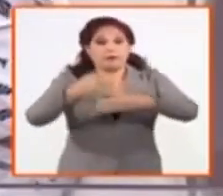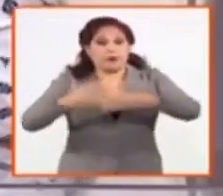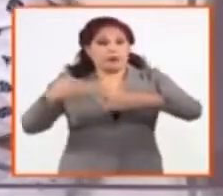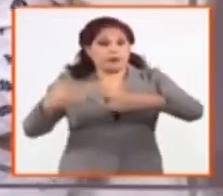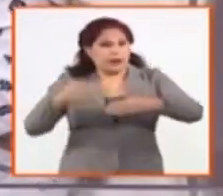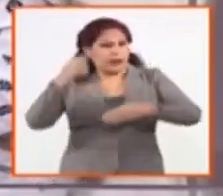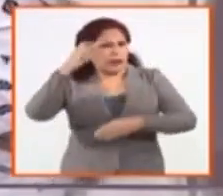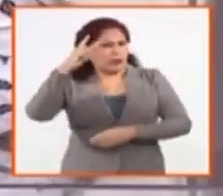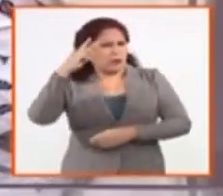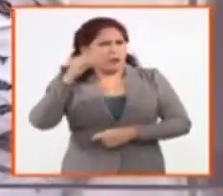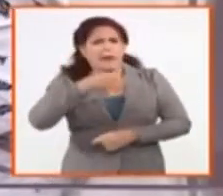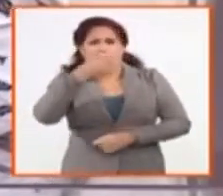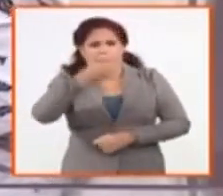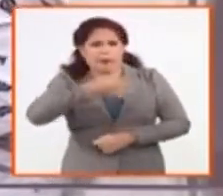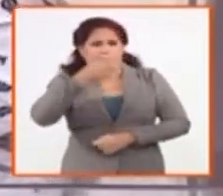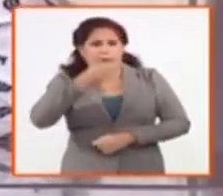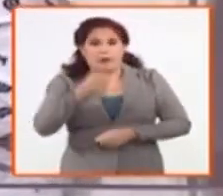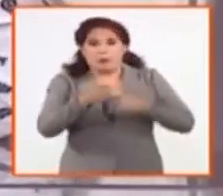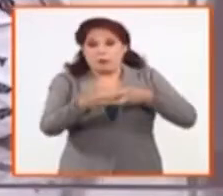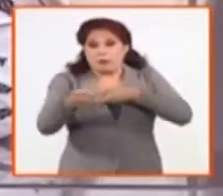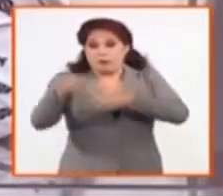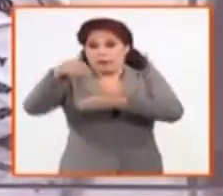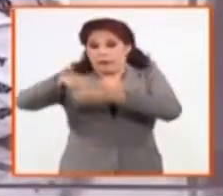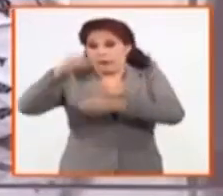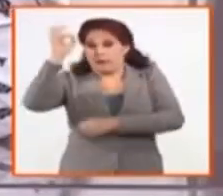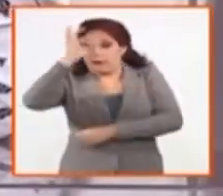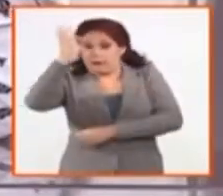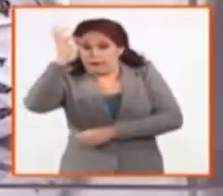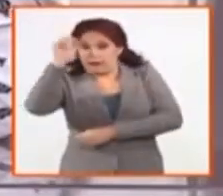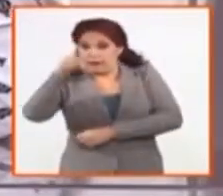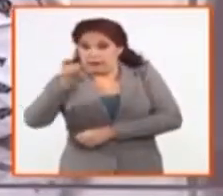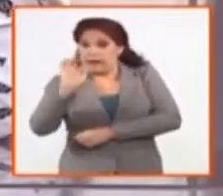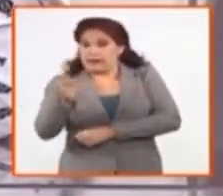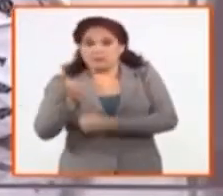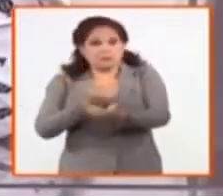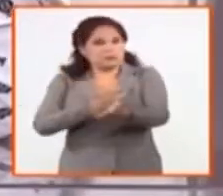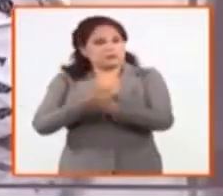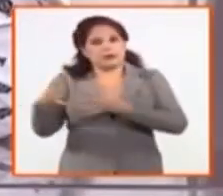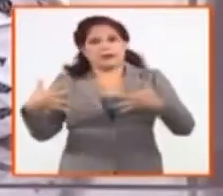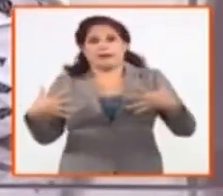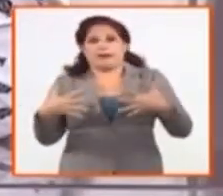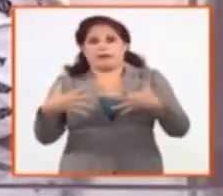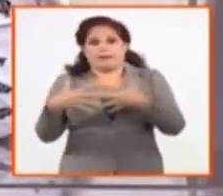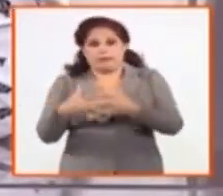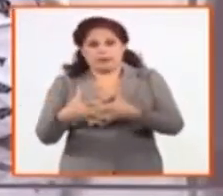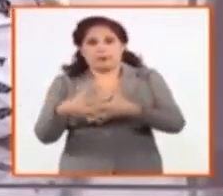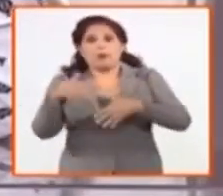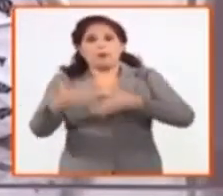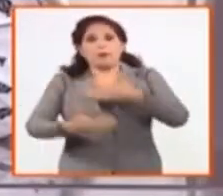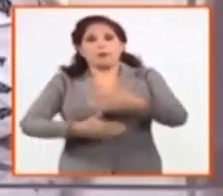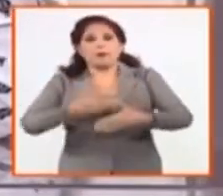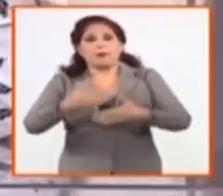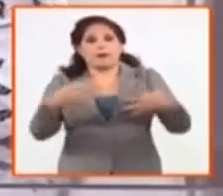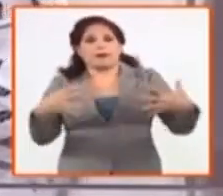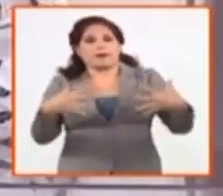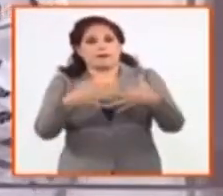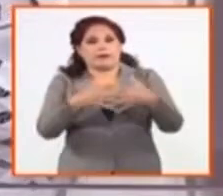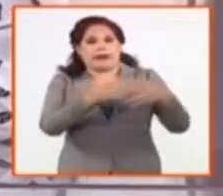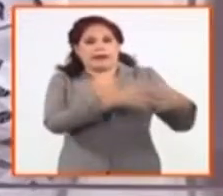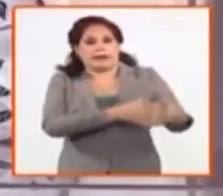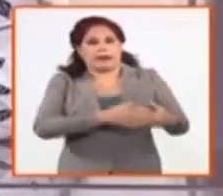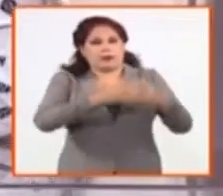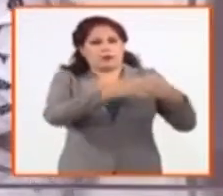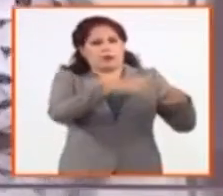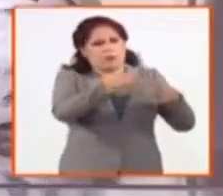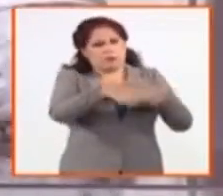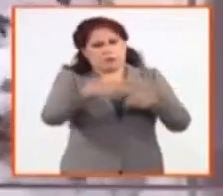analizado aquí muchas veces la guerra de Afganistán, que estuvo directamente vinculado y además tuvo problemas con sus relaciones con Estados Unidos, etcétera, etcétera,